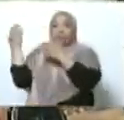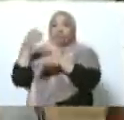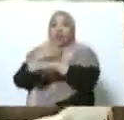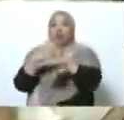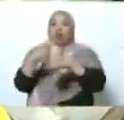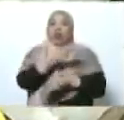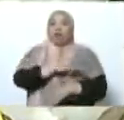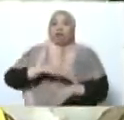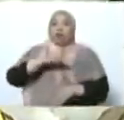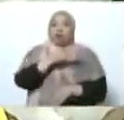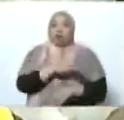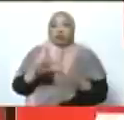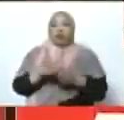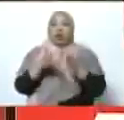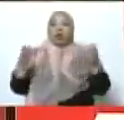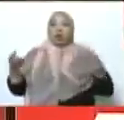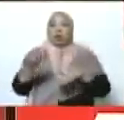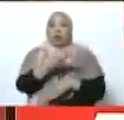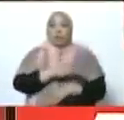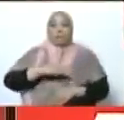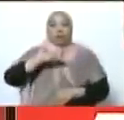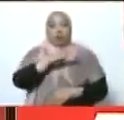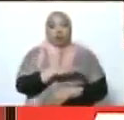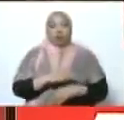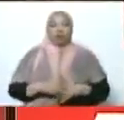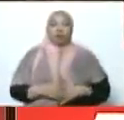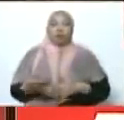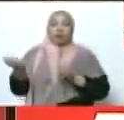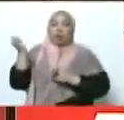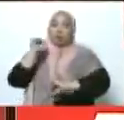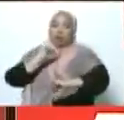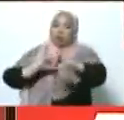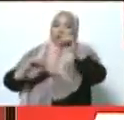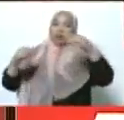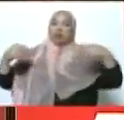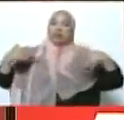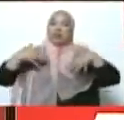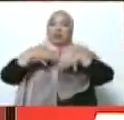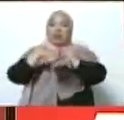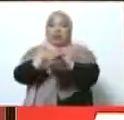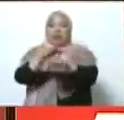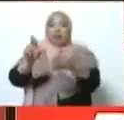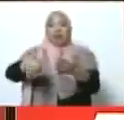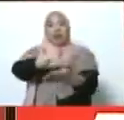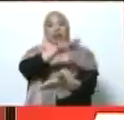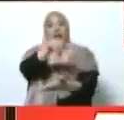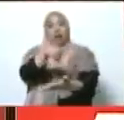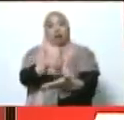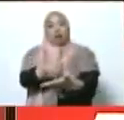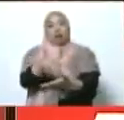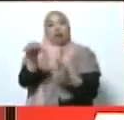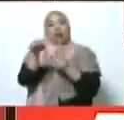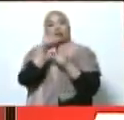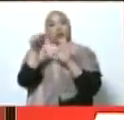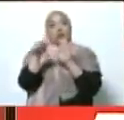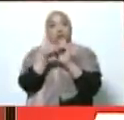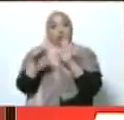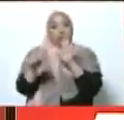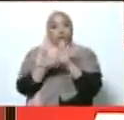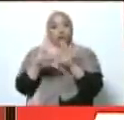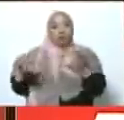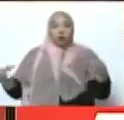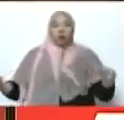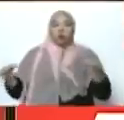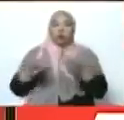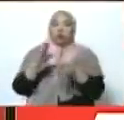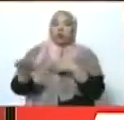Misiones. Para la vicepresidencia de Defensa Integral de la Nación, la instrucción es que Francisco Meliak, que